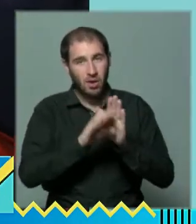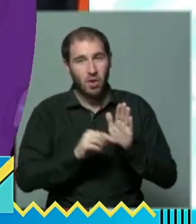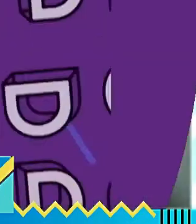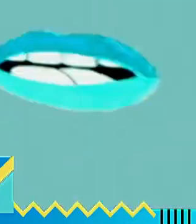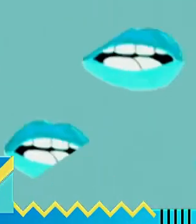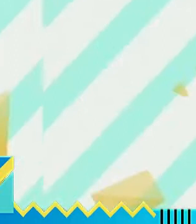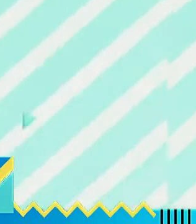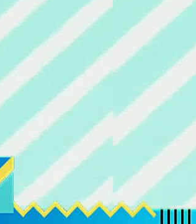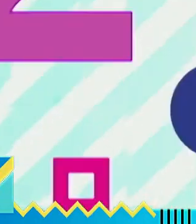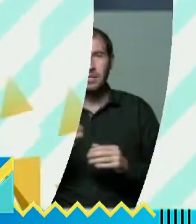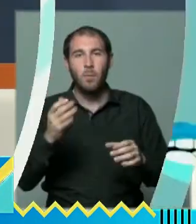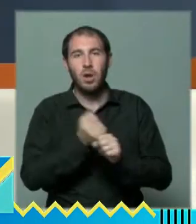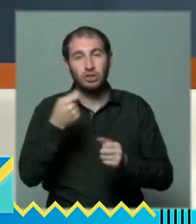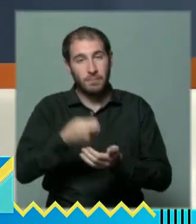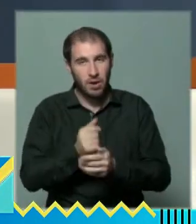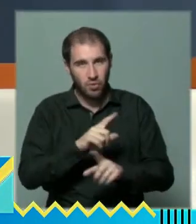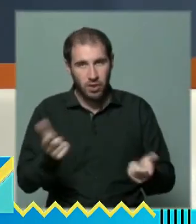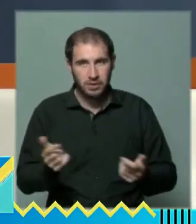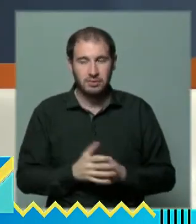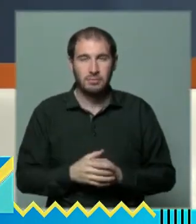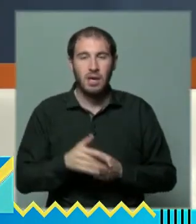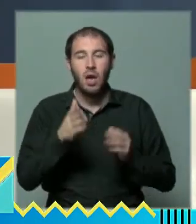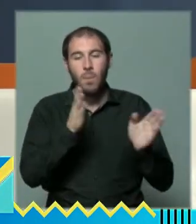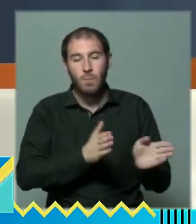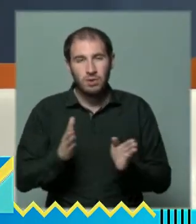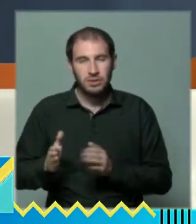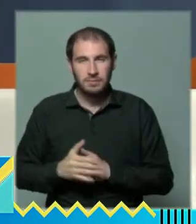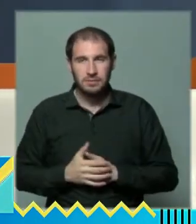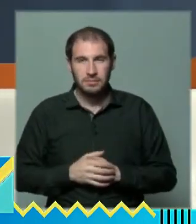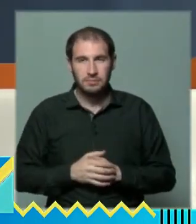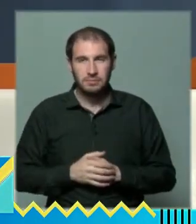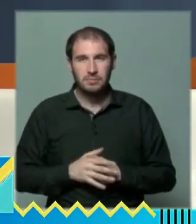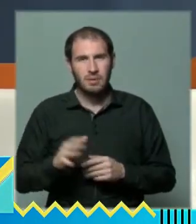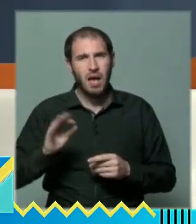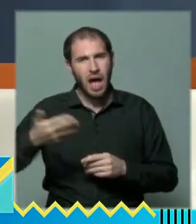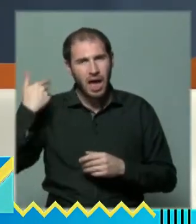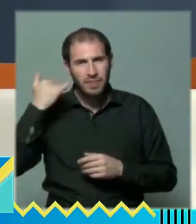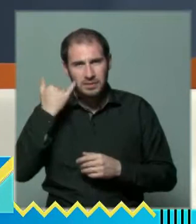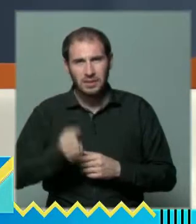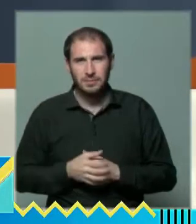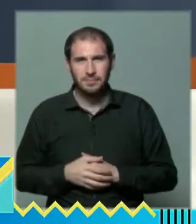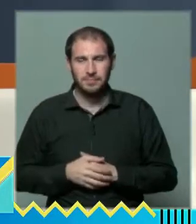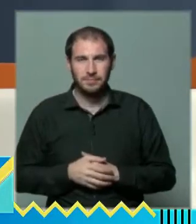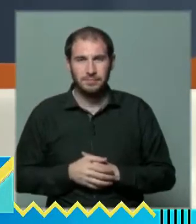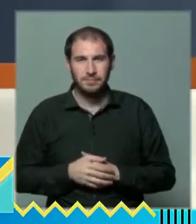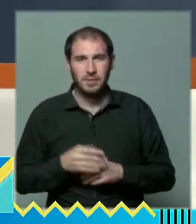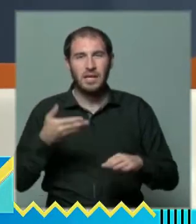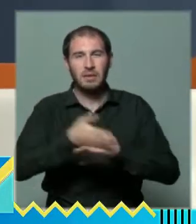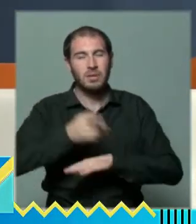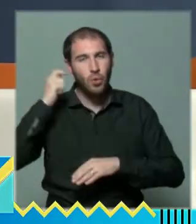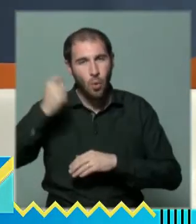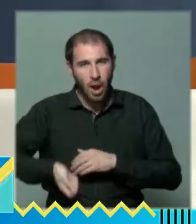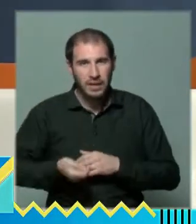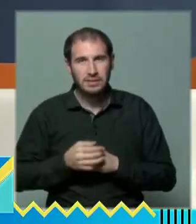actualmente el código de falta en el no pagar el boleto. Y se hace un procedimiento de hace ya tiempo, digamos, donde intervienen los